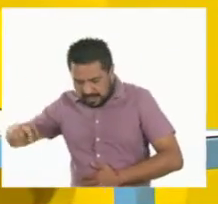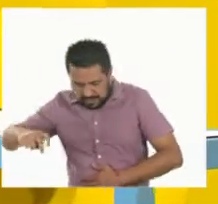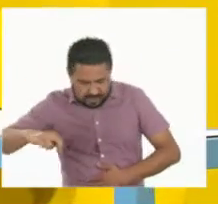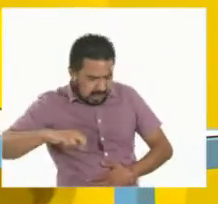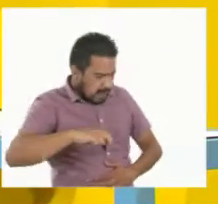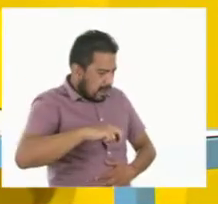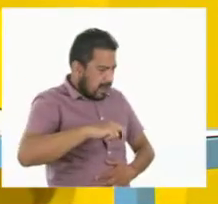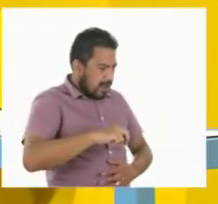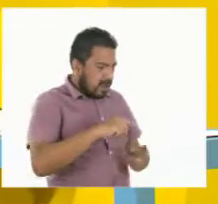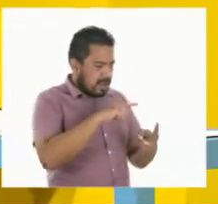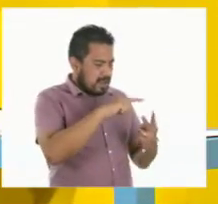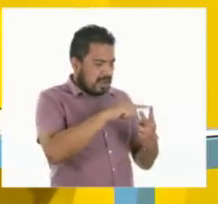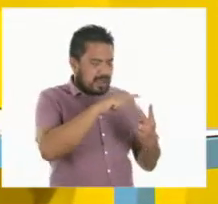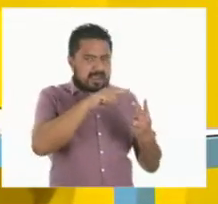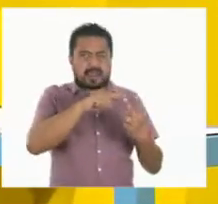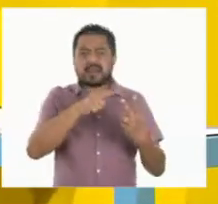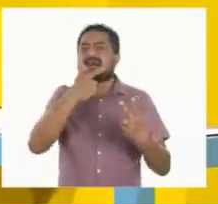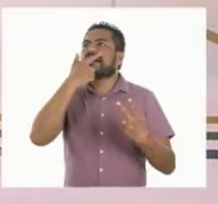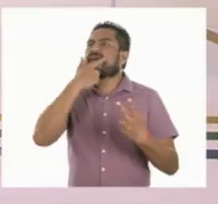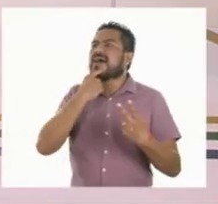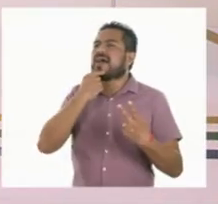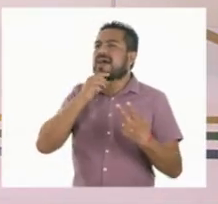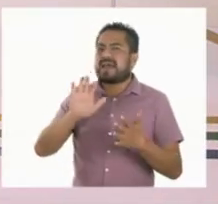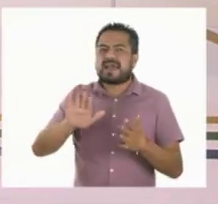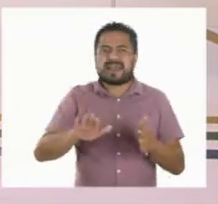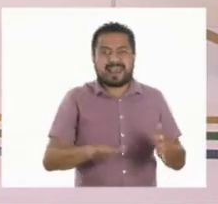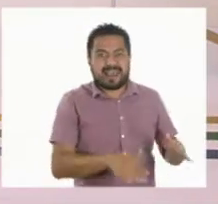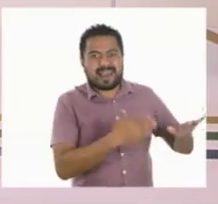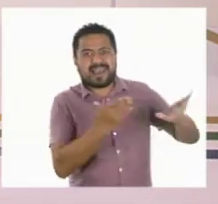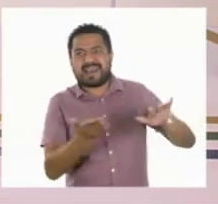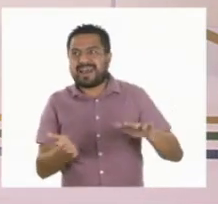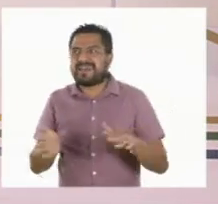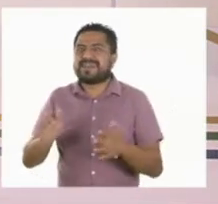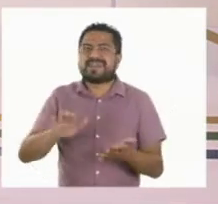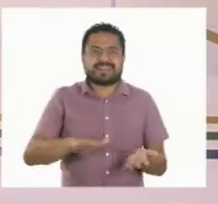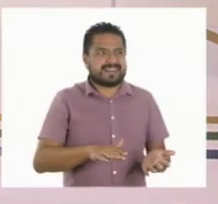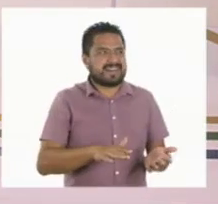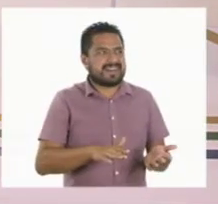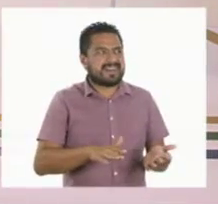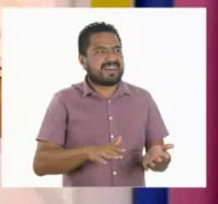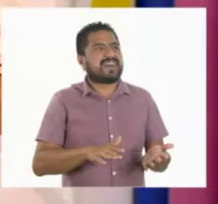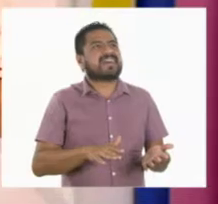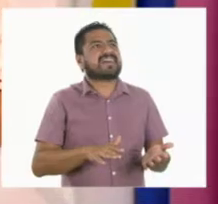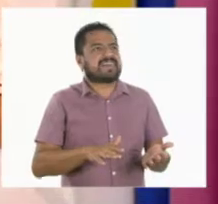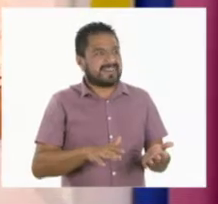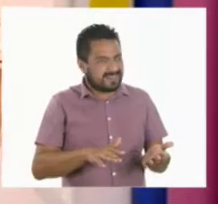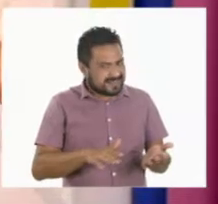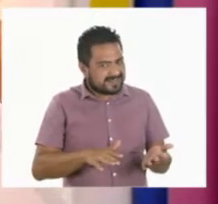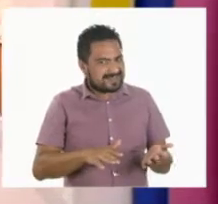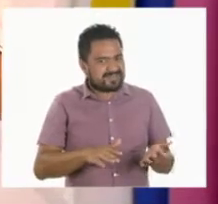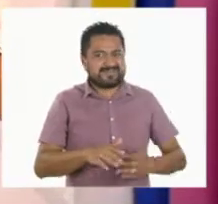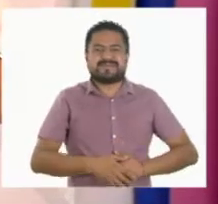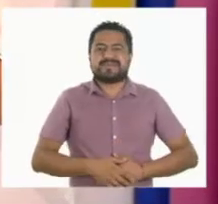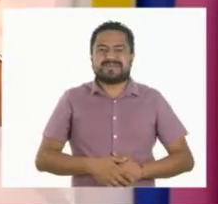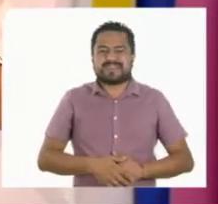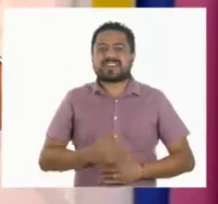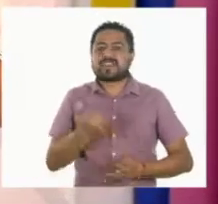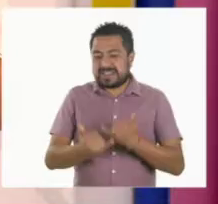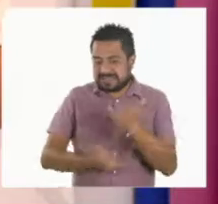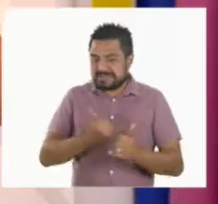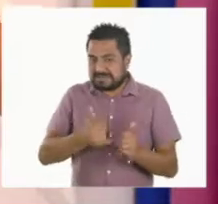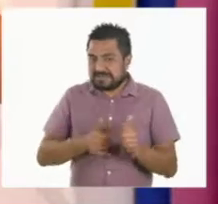Juan, Paco, Pedro de la Mar, la, la, la, la, la, la, la, la. Ah, bueno. Para seguirla